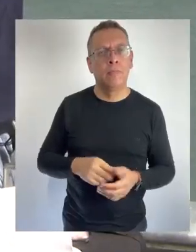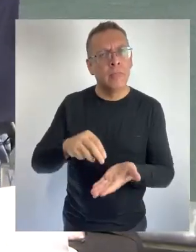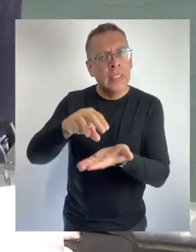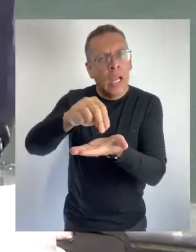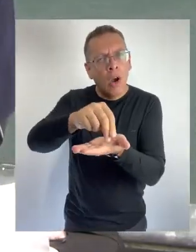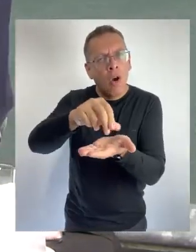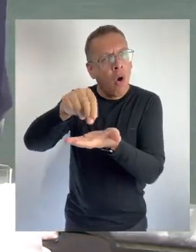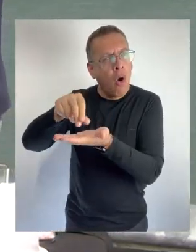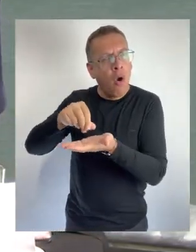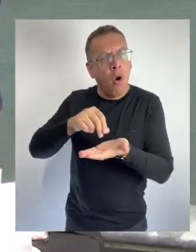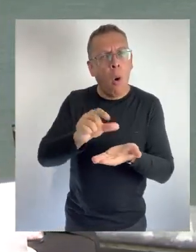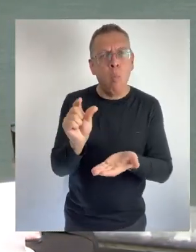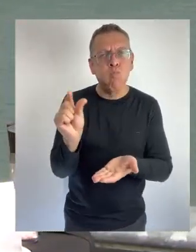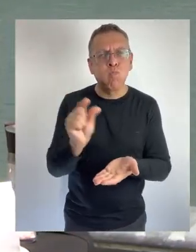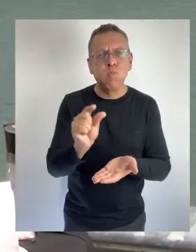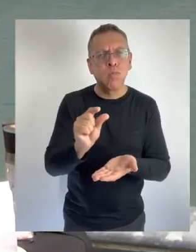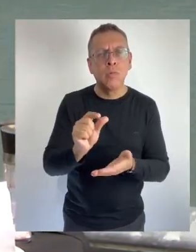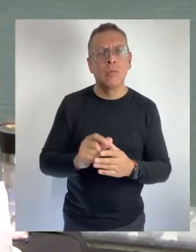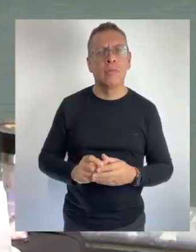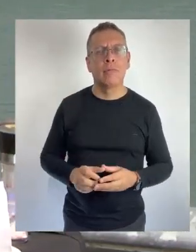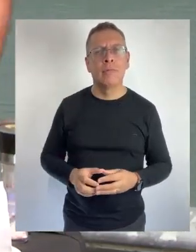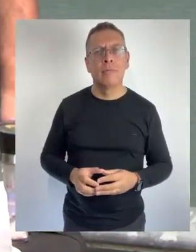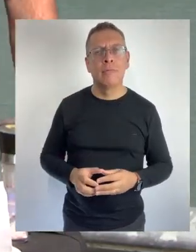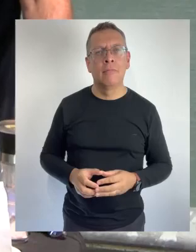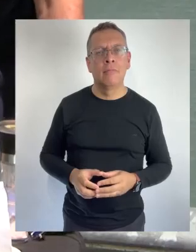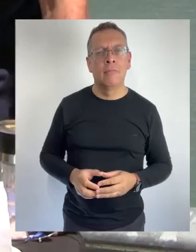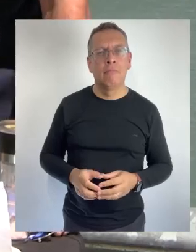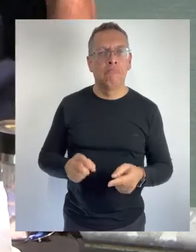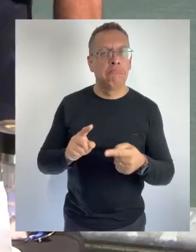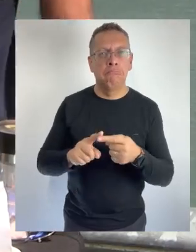No. Cuando el condimento está bien, está bueno.